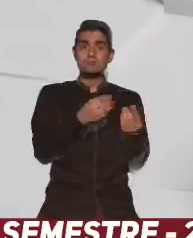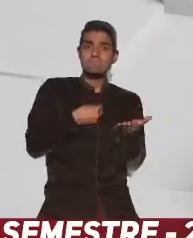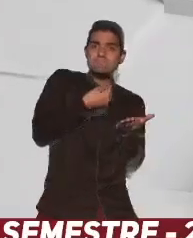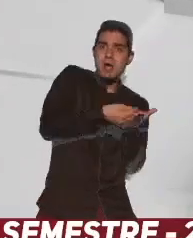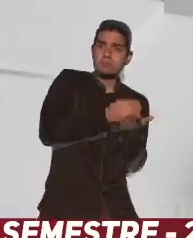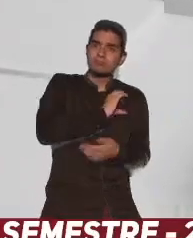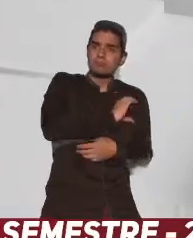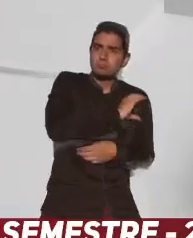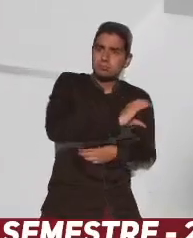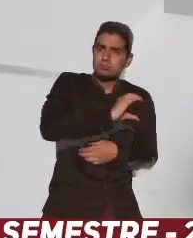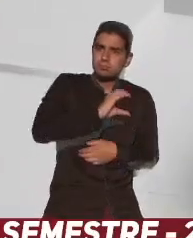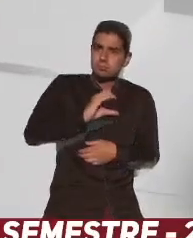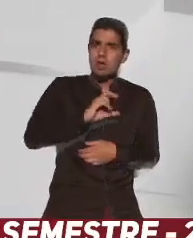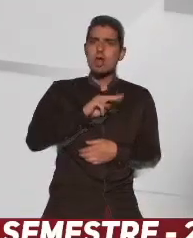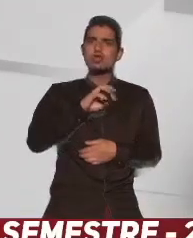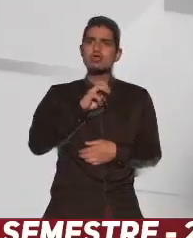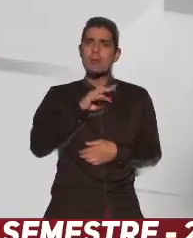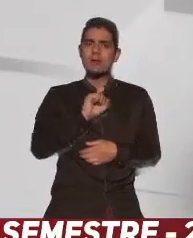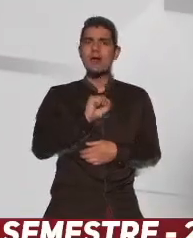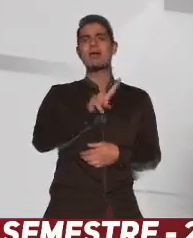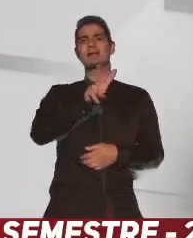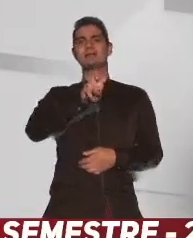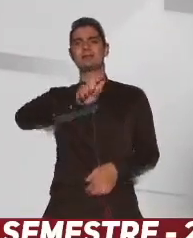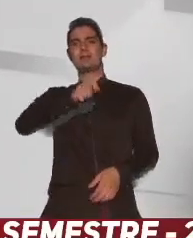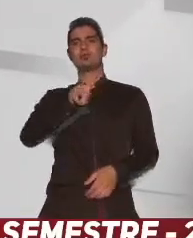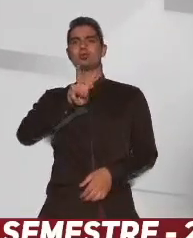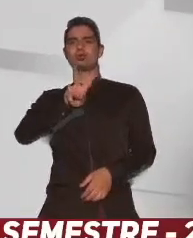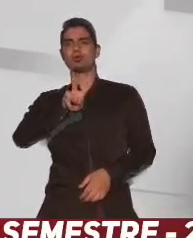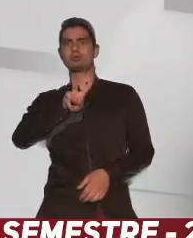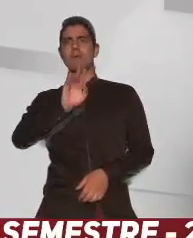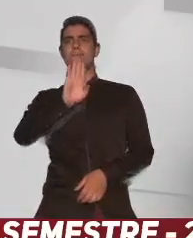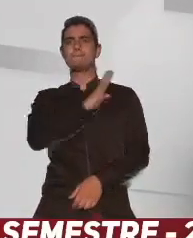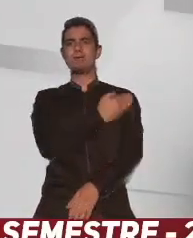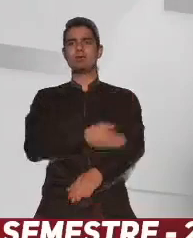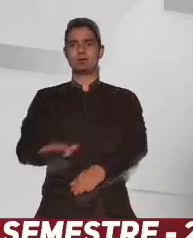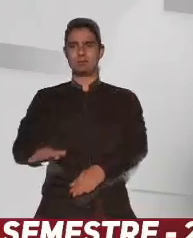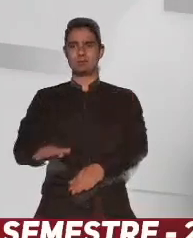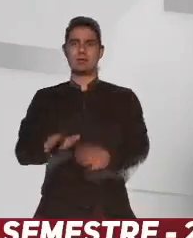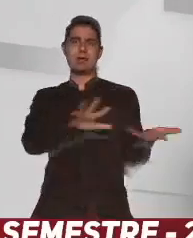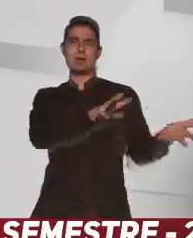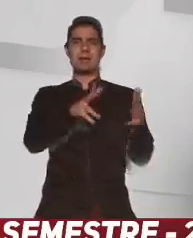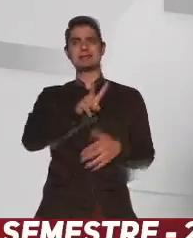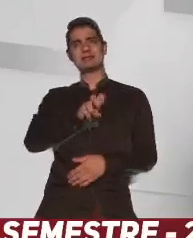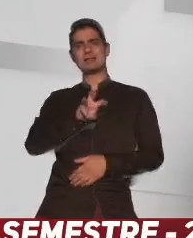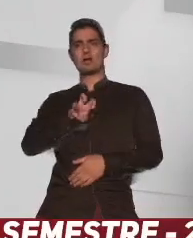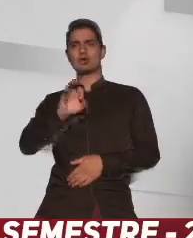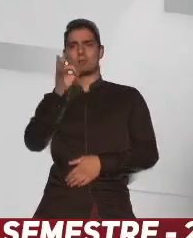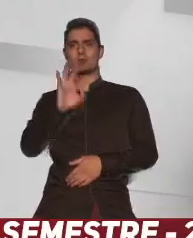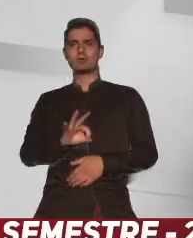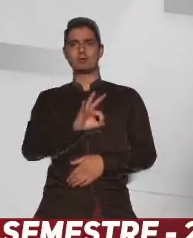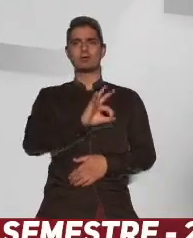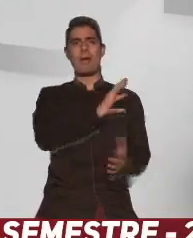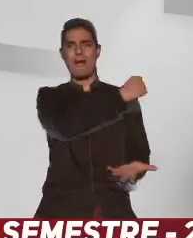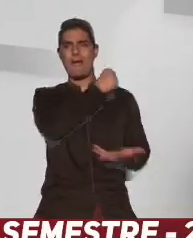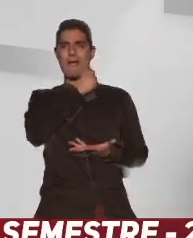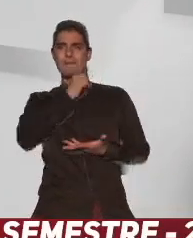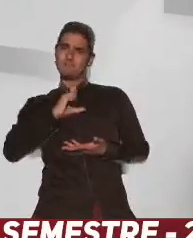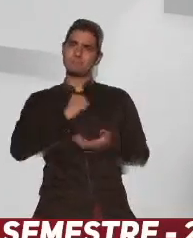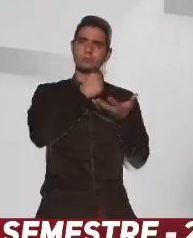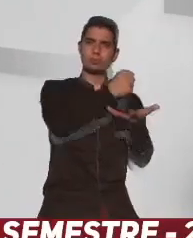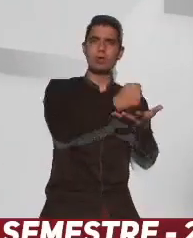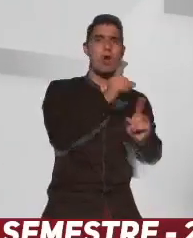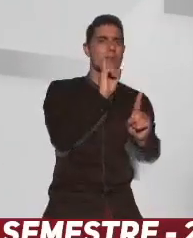al 78% del total del presupuesto asignado. Con dichos recursos, se atiende los salarios,